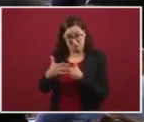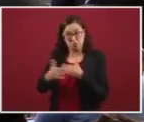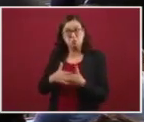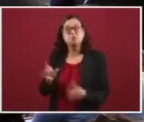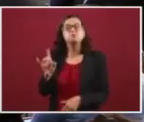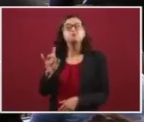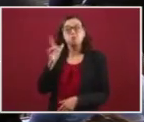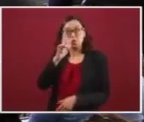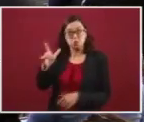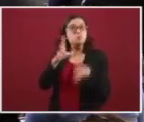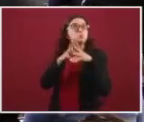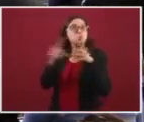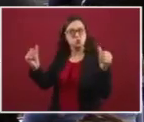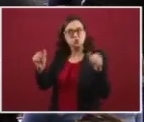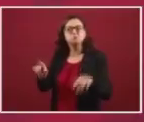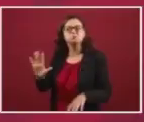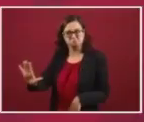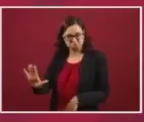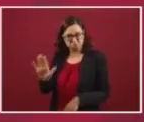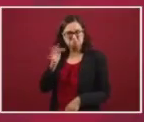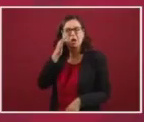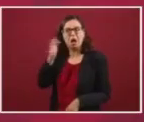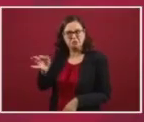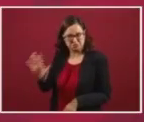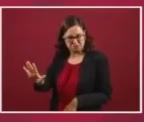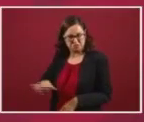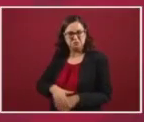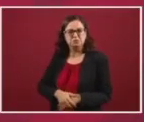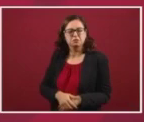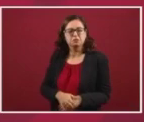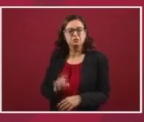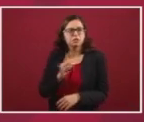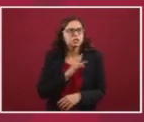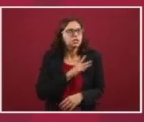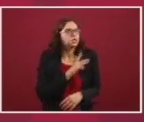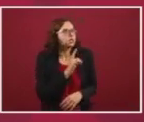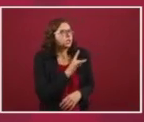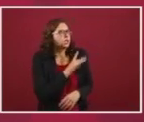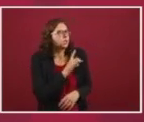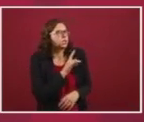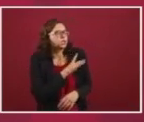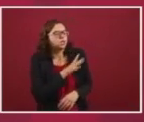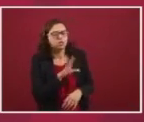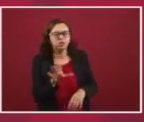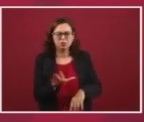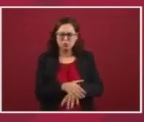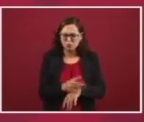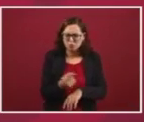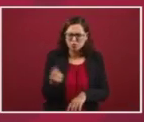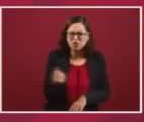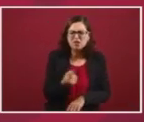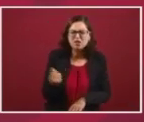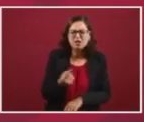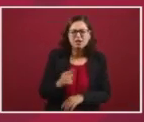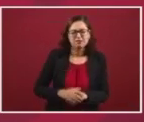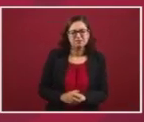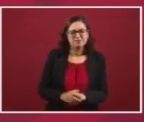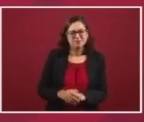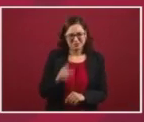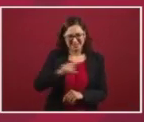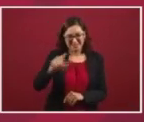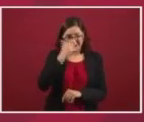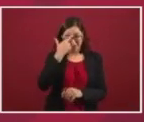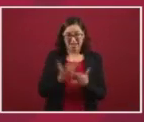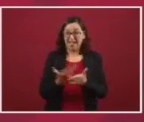iban a entregar teléfonos de México, hubo una campaña previa.